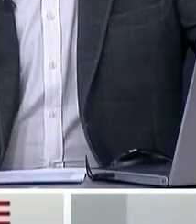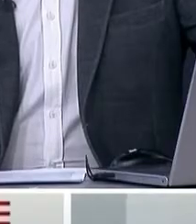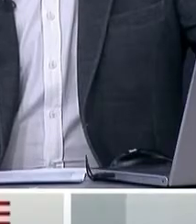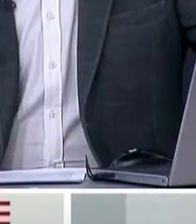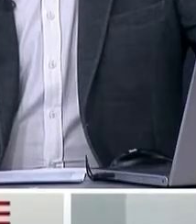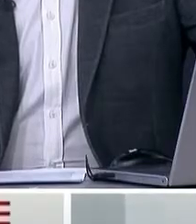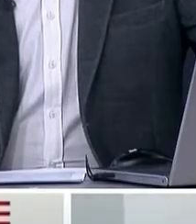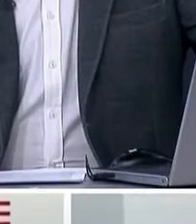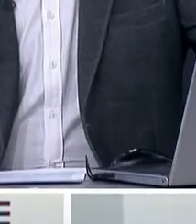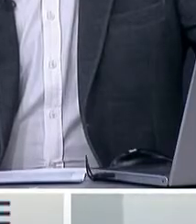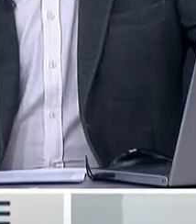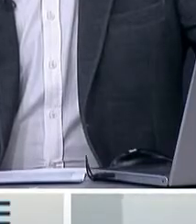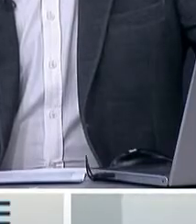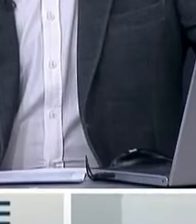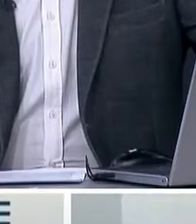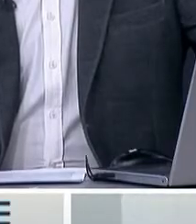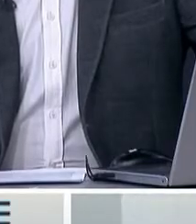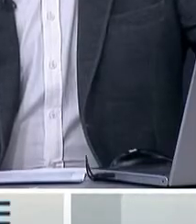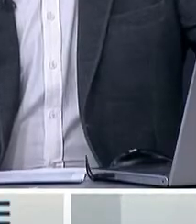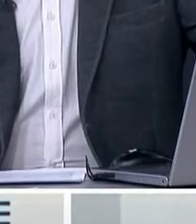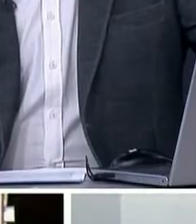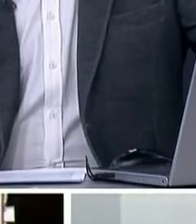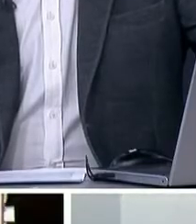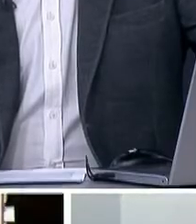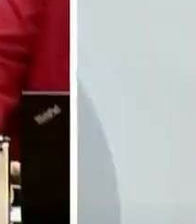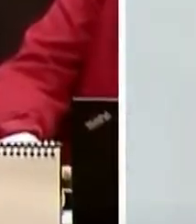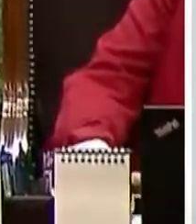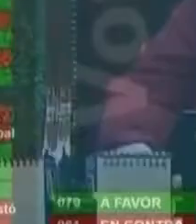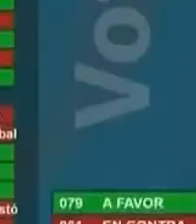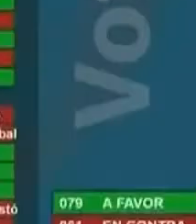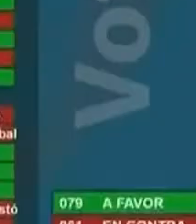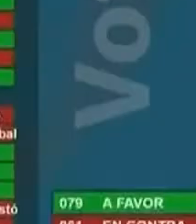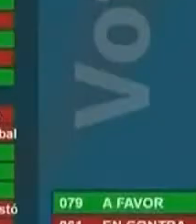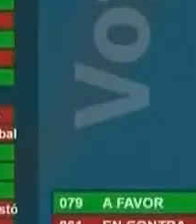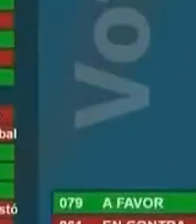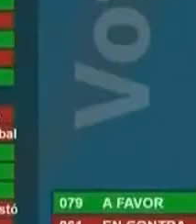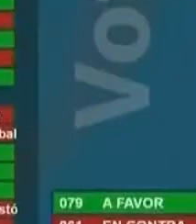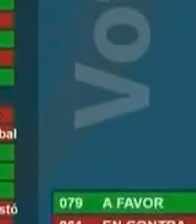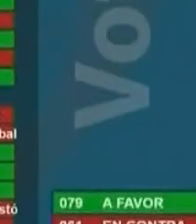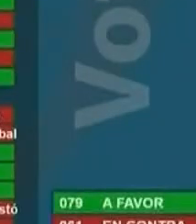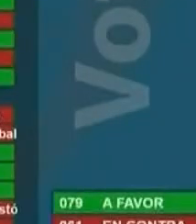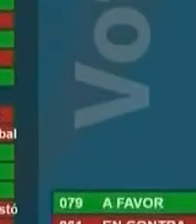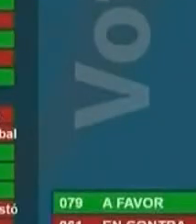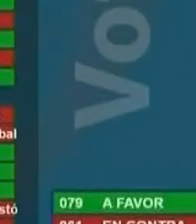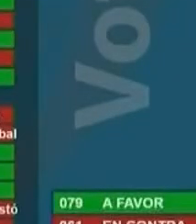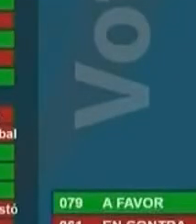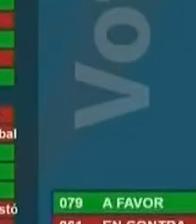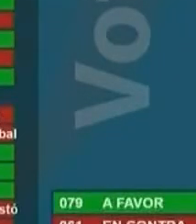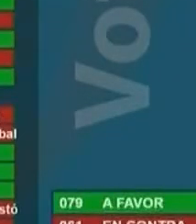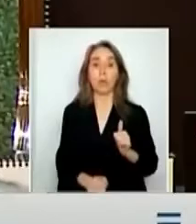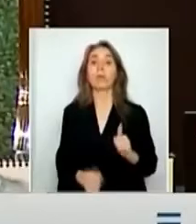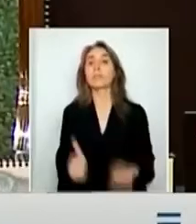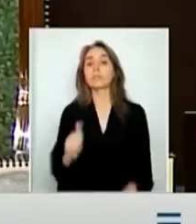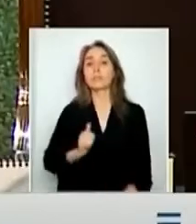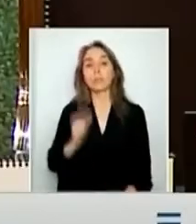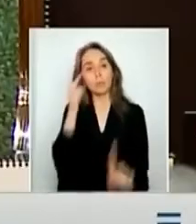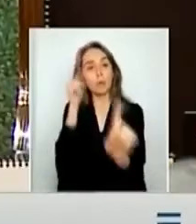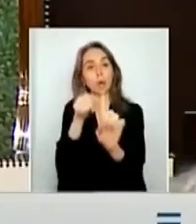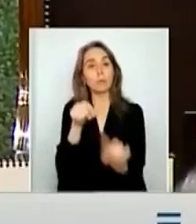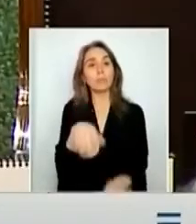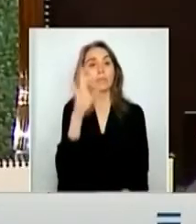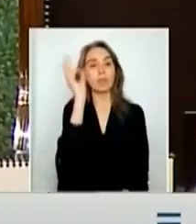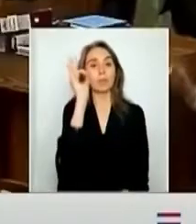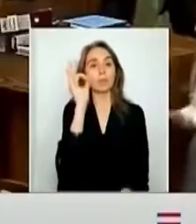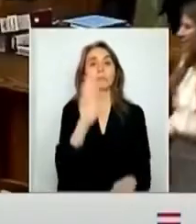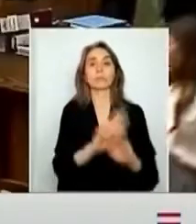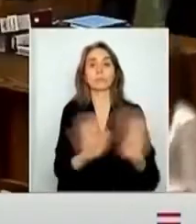fundamentales. Tenemos una crisis de seguridad como nunca la hemos visto y tenemos, por tanto, que concentrarnos mucho en eso y no ocupar